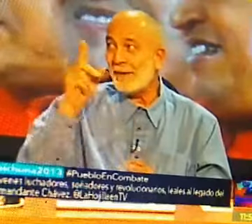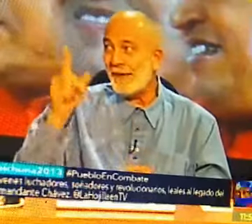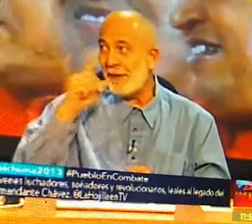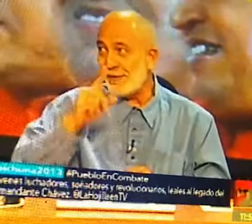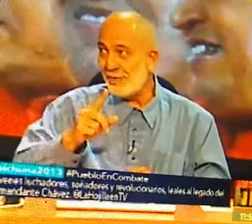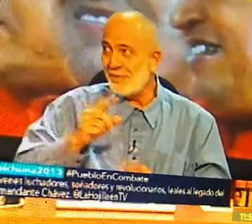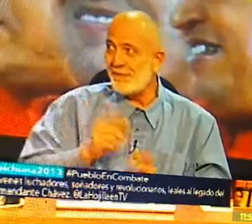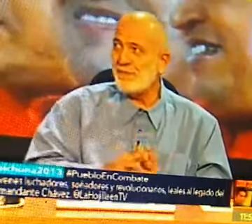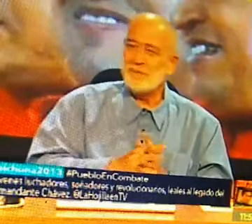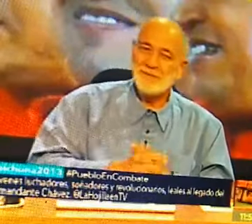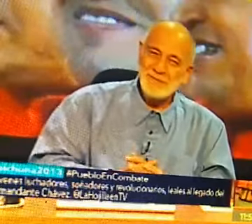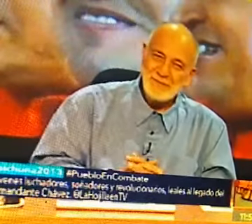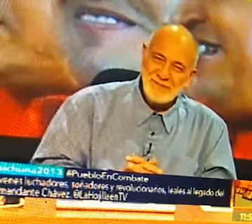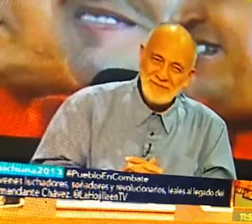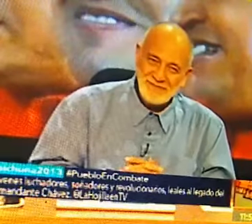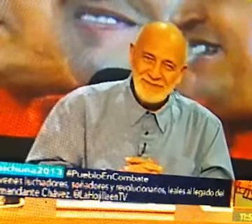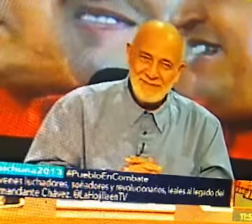chavista, lo he dicho.